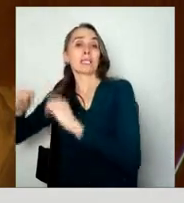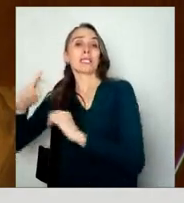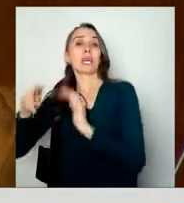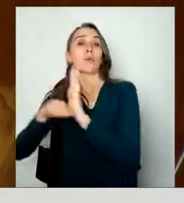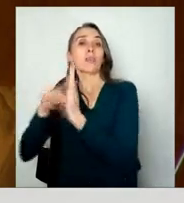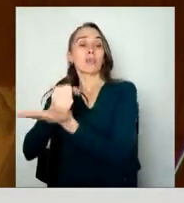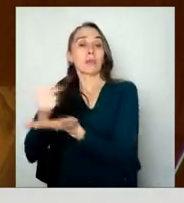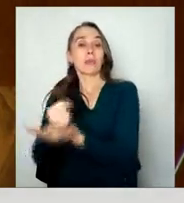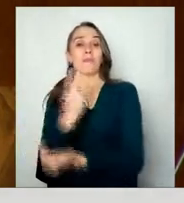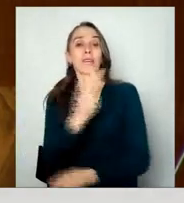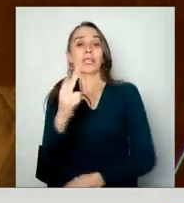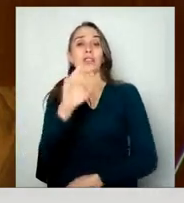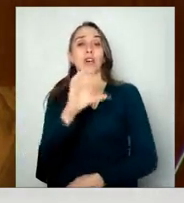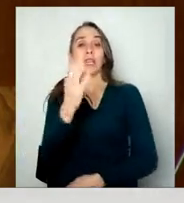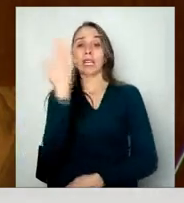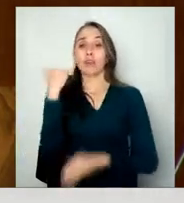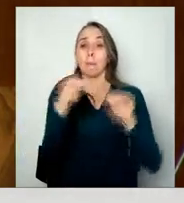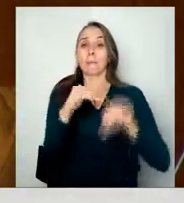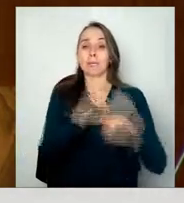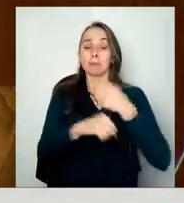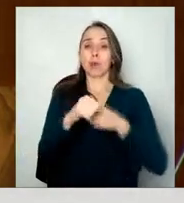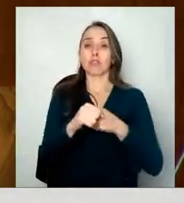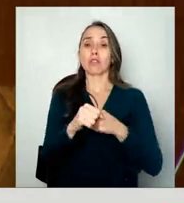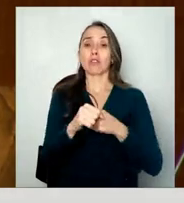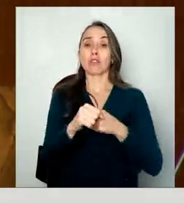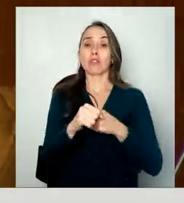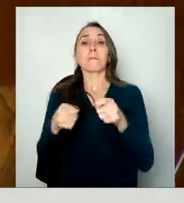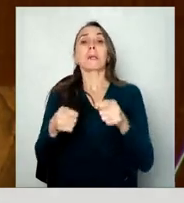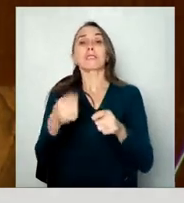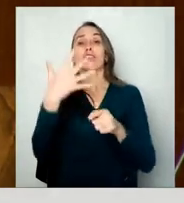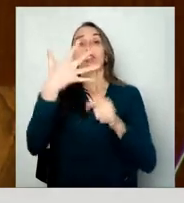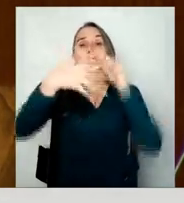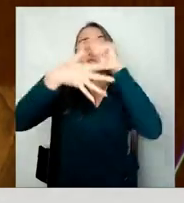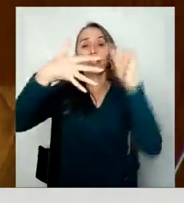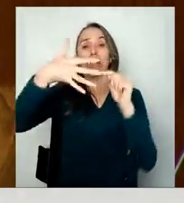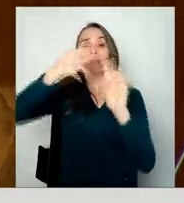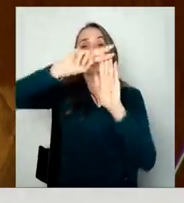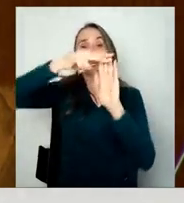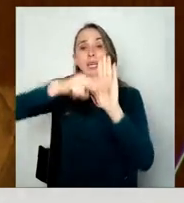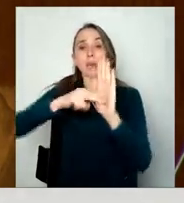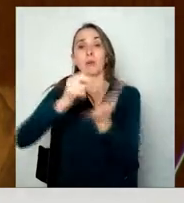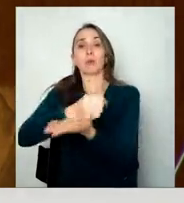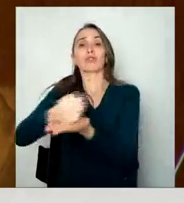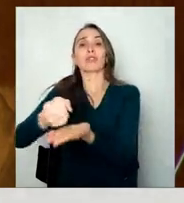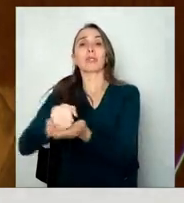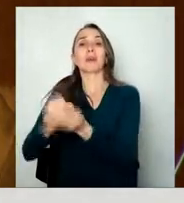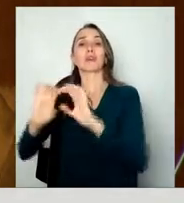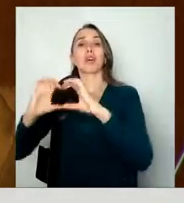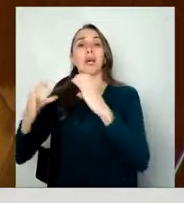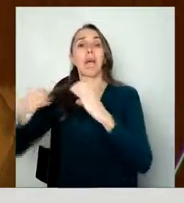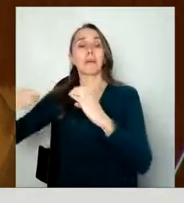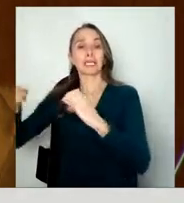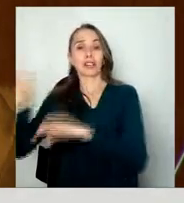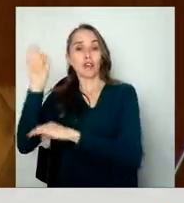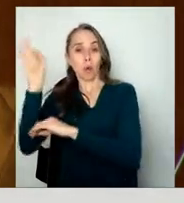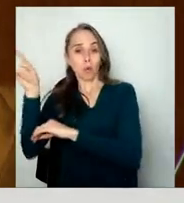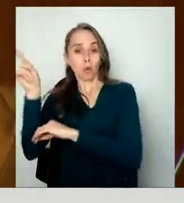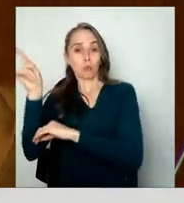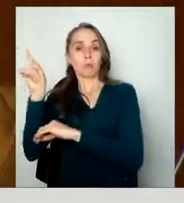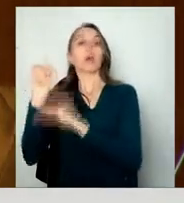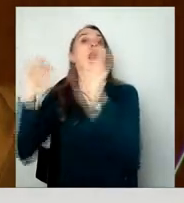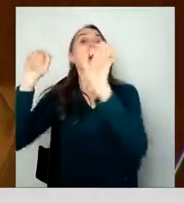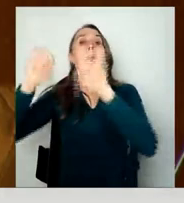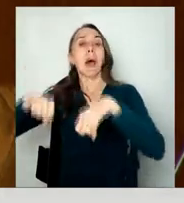fue objeto de cinco paquetes de indicaciones durante su tramitación en el senado cuya aprobación alteró